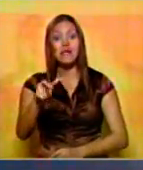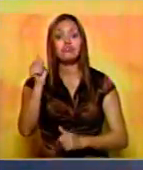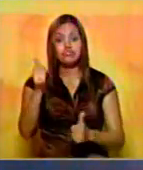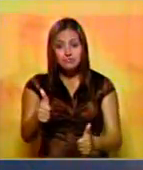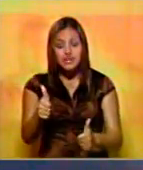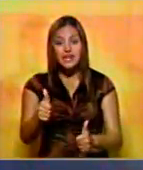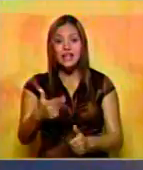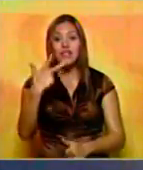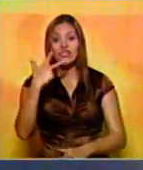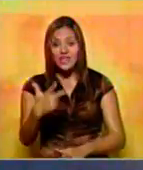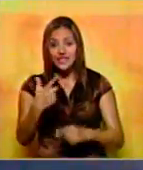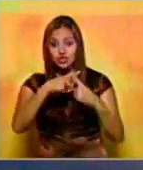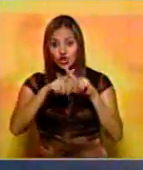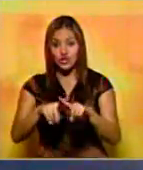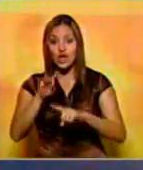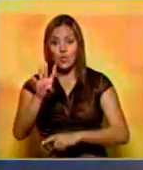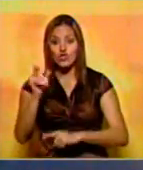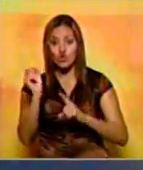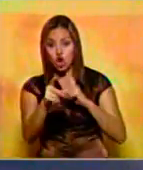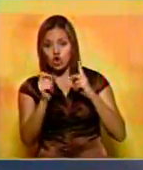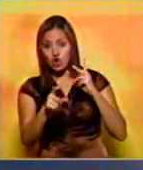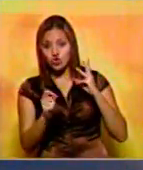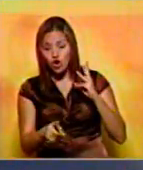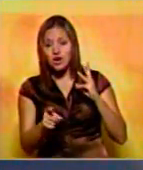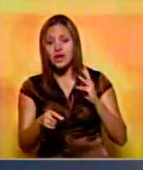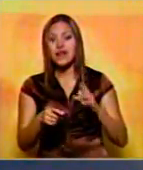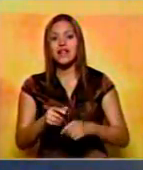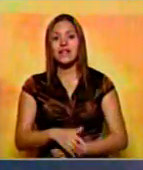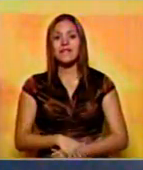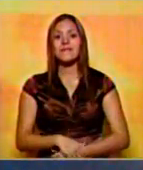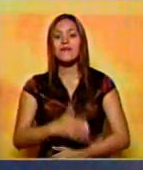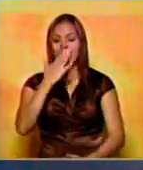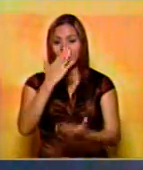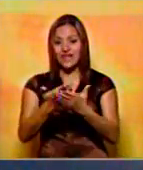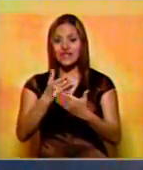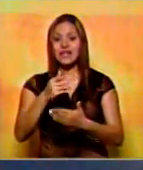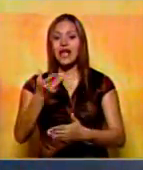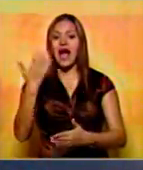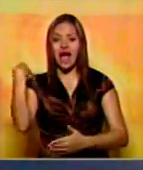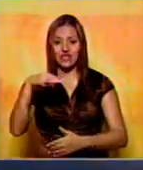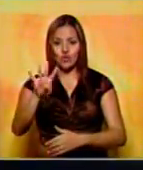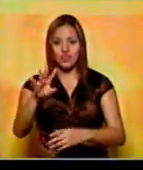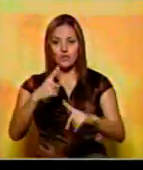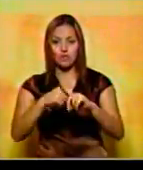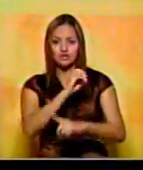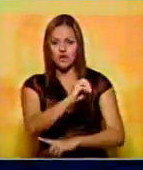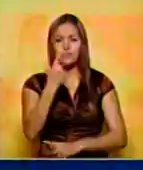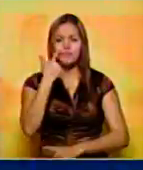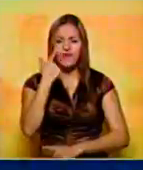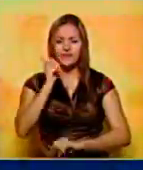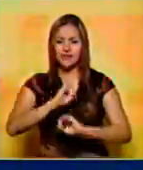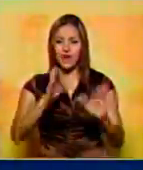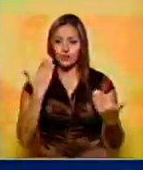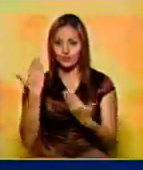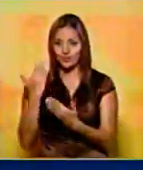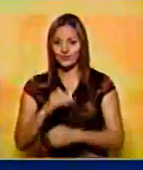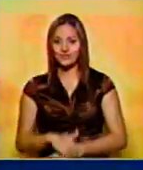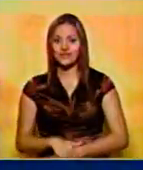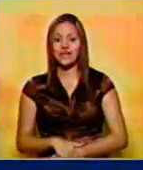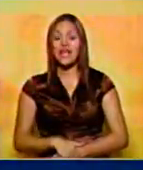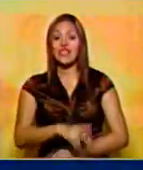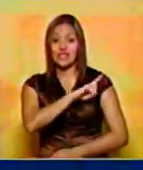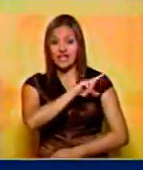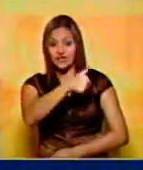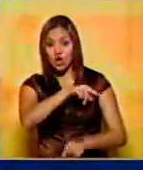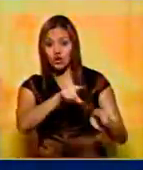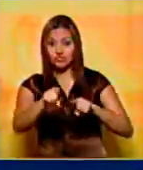marcar 3 de los 4 goles en la victoria del Barcelona ante el Ajax de 4-0. Vamos al Camp Nou, donde el director técnico